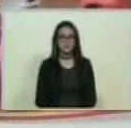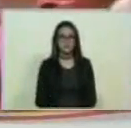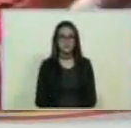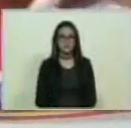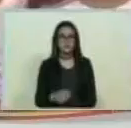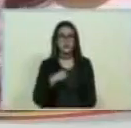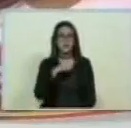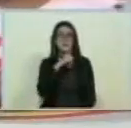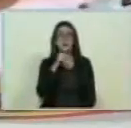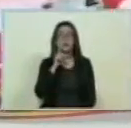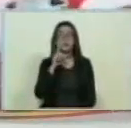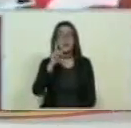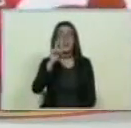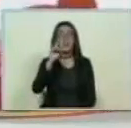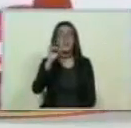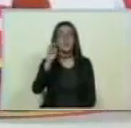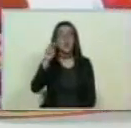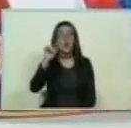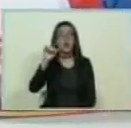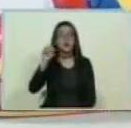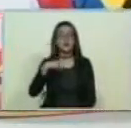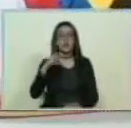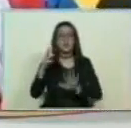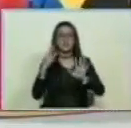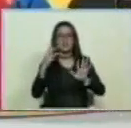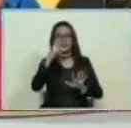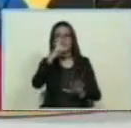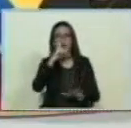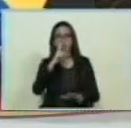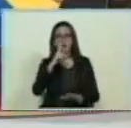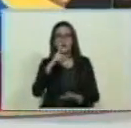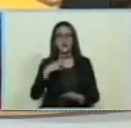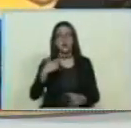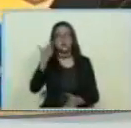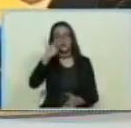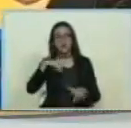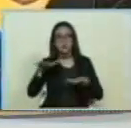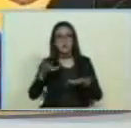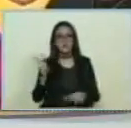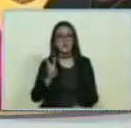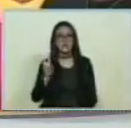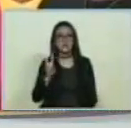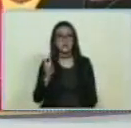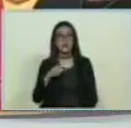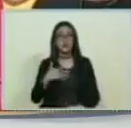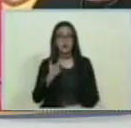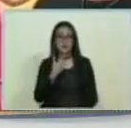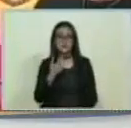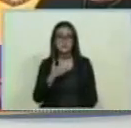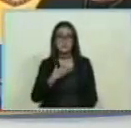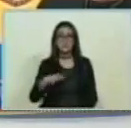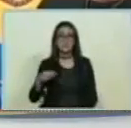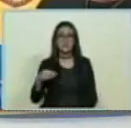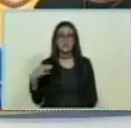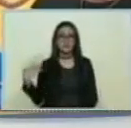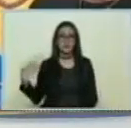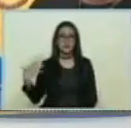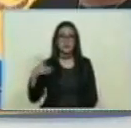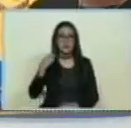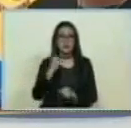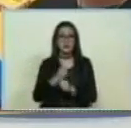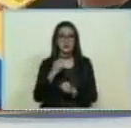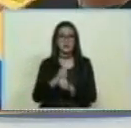Mi nombre es Dionismar Ortega, tengo 18 años y soy brigadista de Somos Venezuela. Quiero decirle, presidente, que hemos venido haciendo